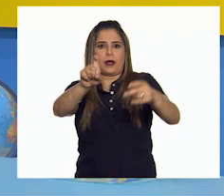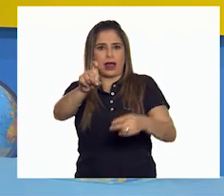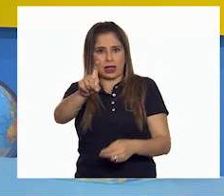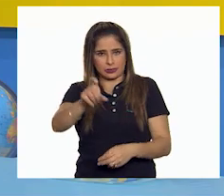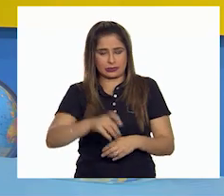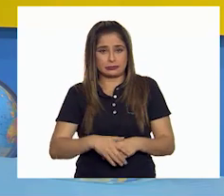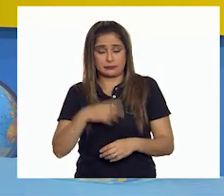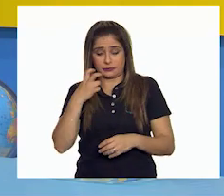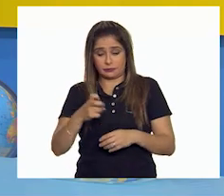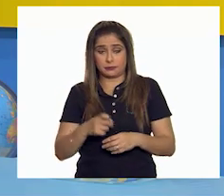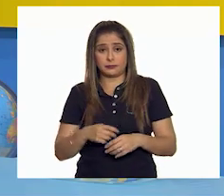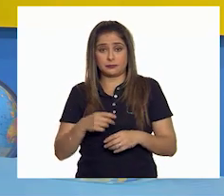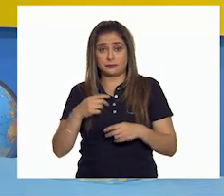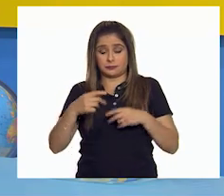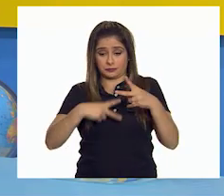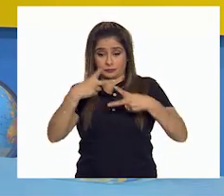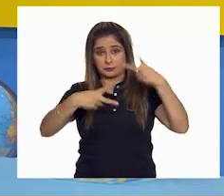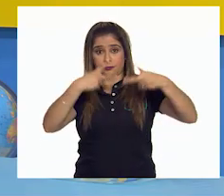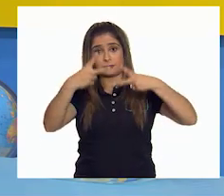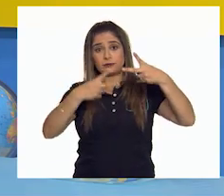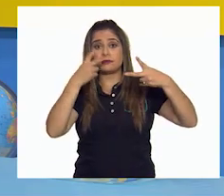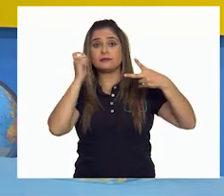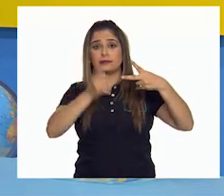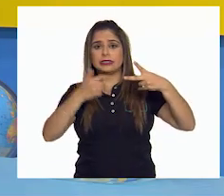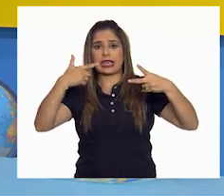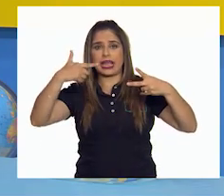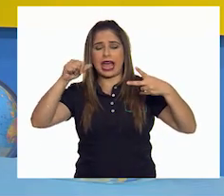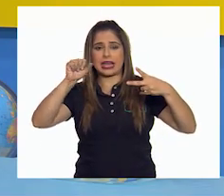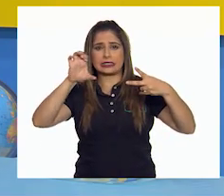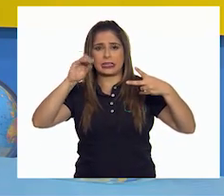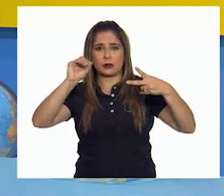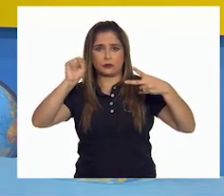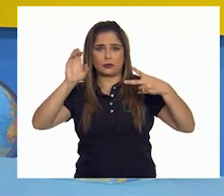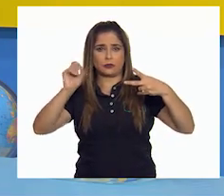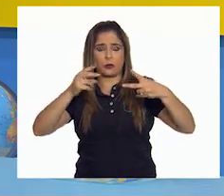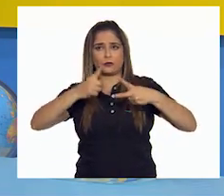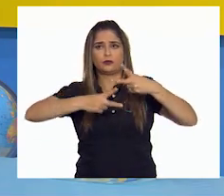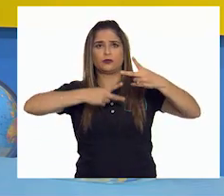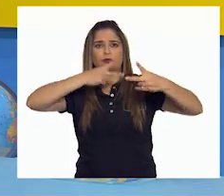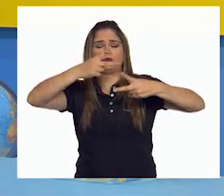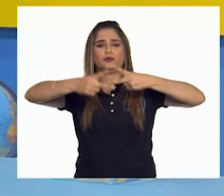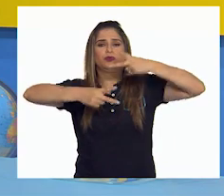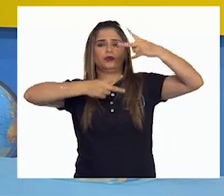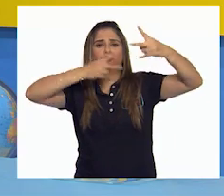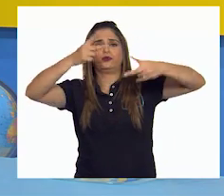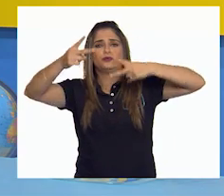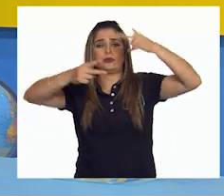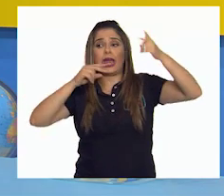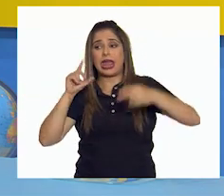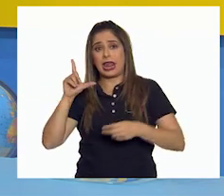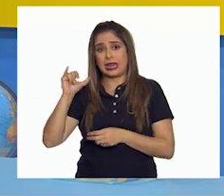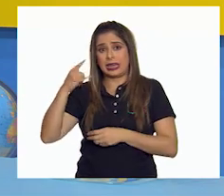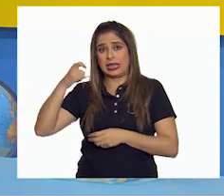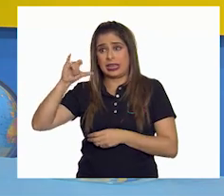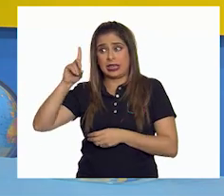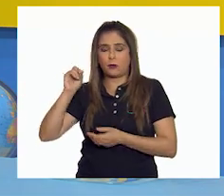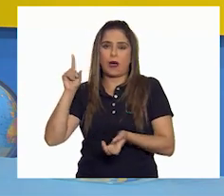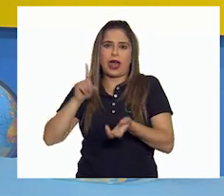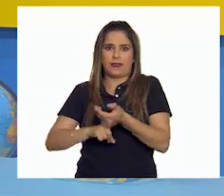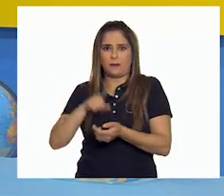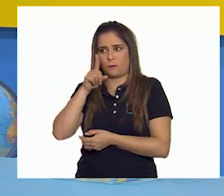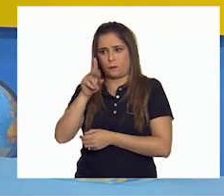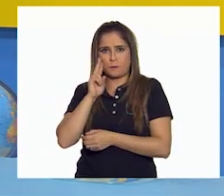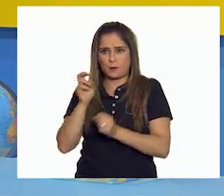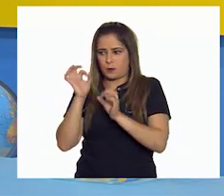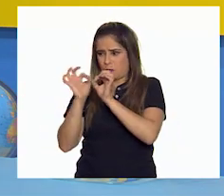moléculas del agua pasan al estado gaseoso, quedan libres y son mucho más ligeras que en su estado líquido y pueden elevarse